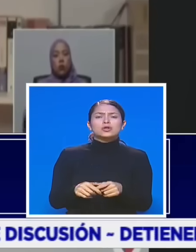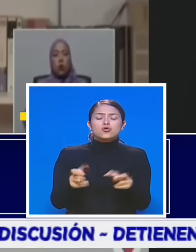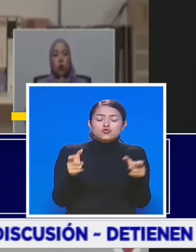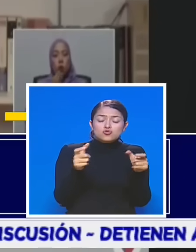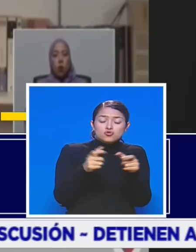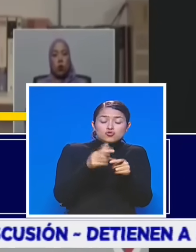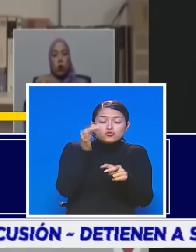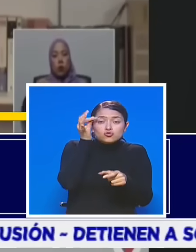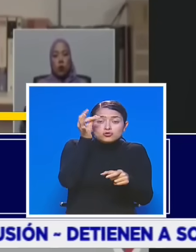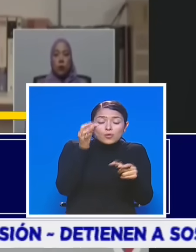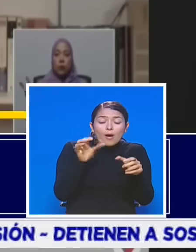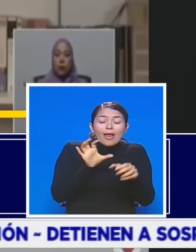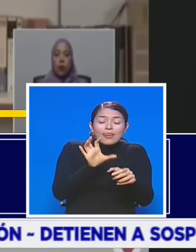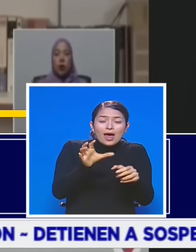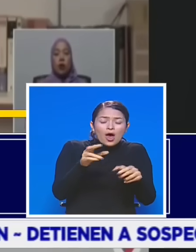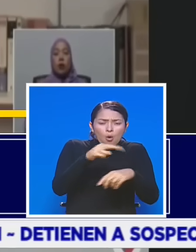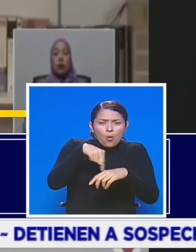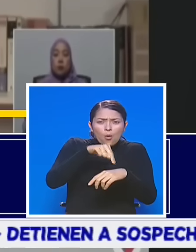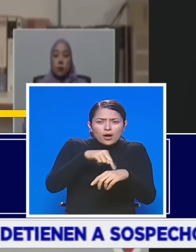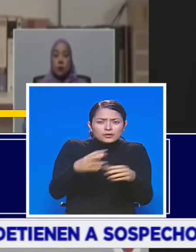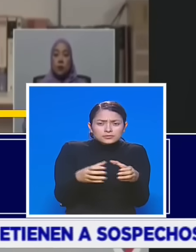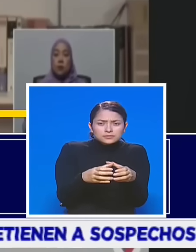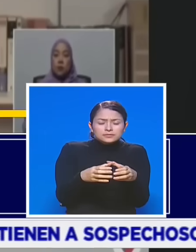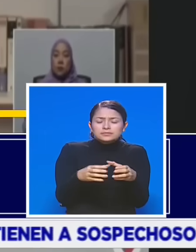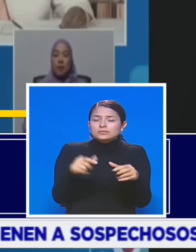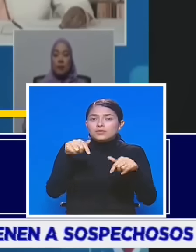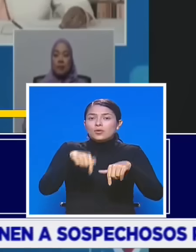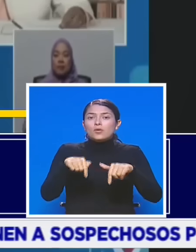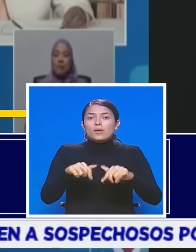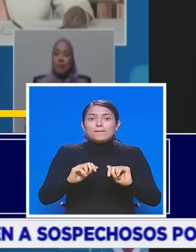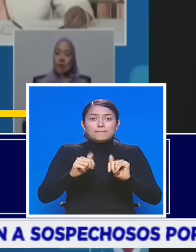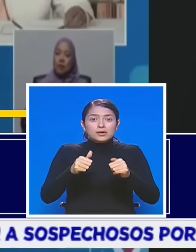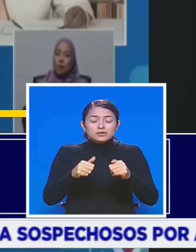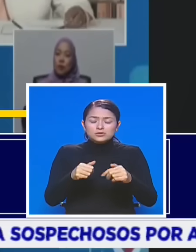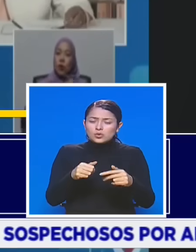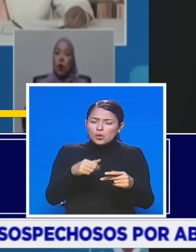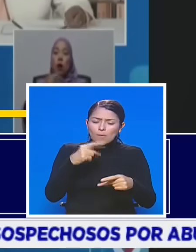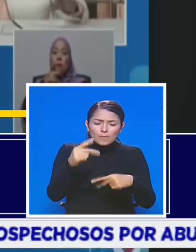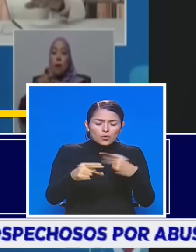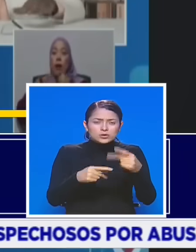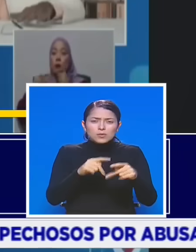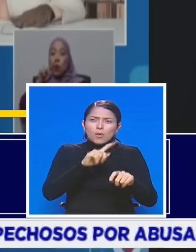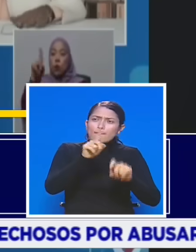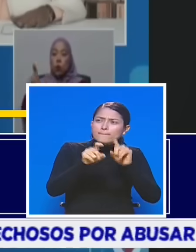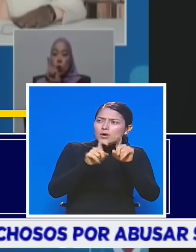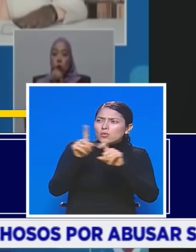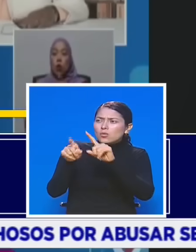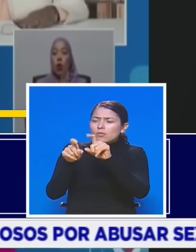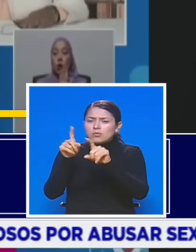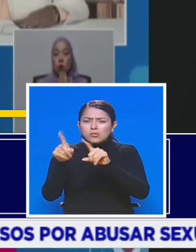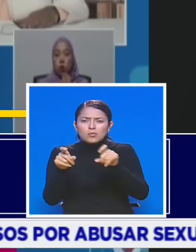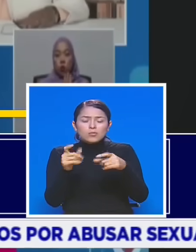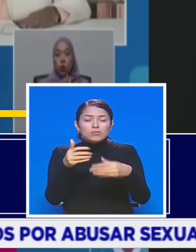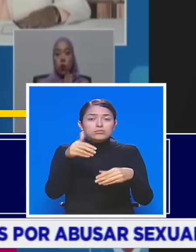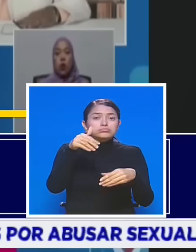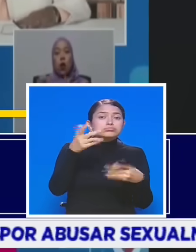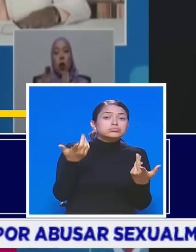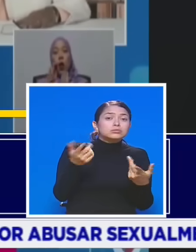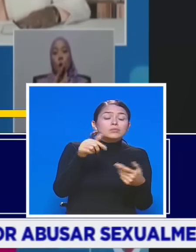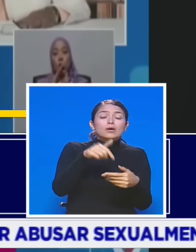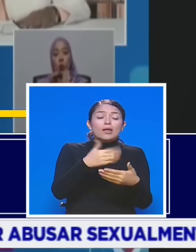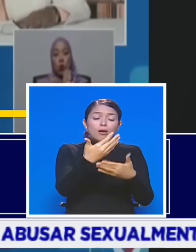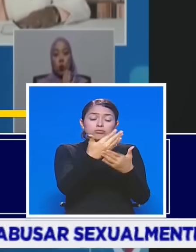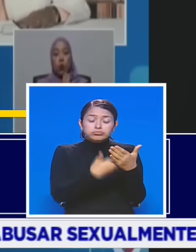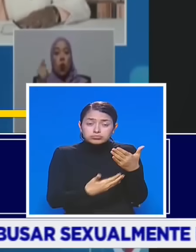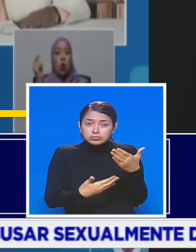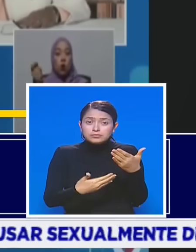Nación. Ya hoy arrancó el proceso de consulta del decreto constitucional de